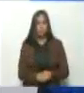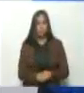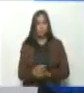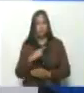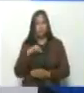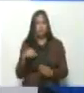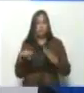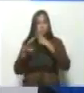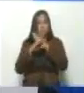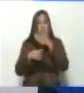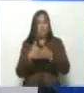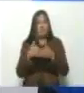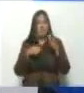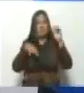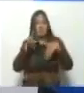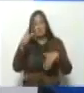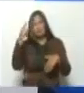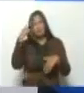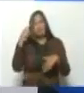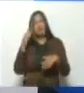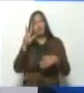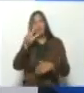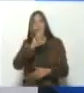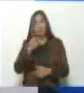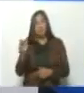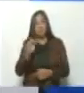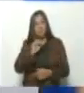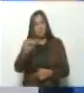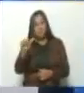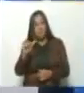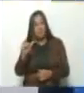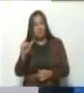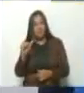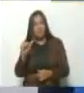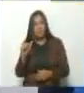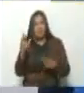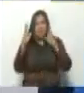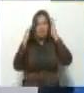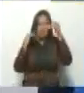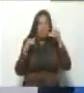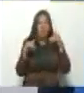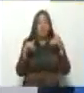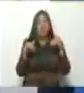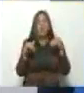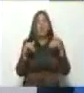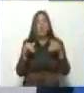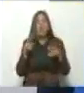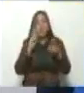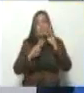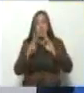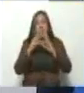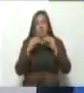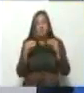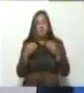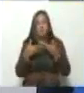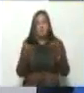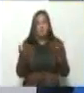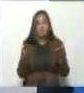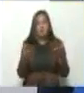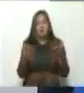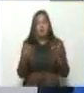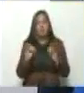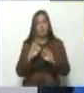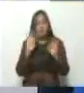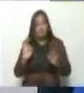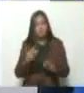hemos sancionado por más de 15 días o 3 semanas con atención y limpieza a esos lugares donde ellos disponen la basura. En